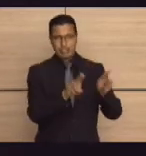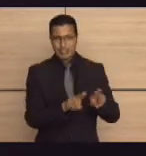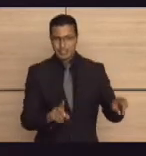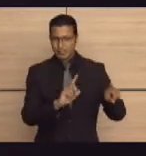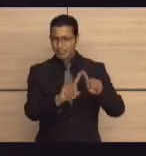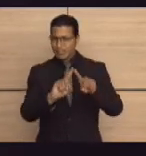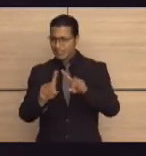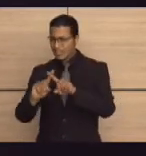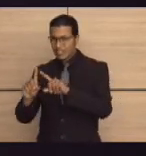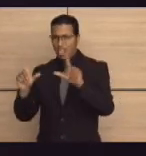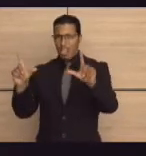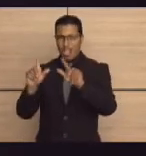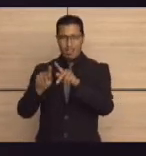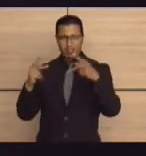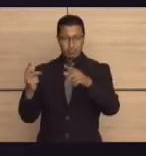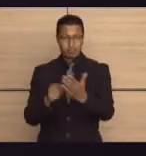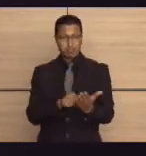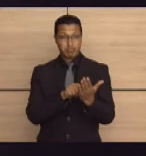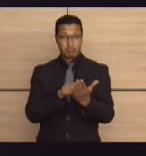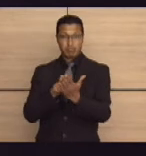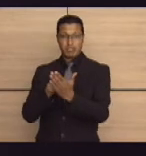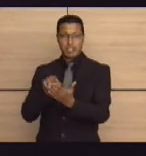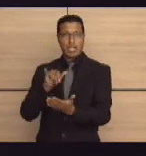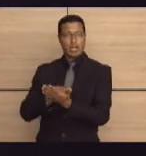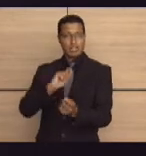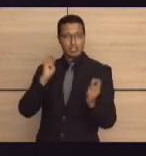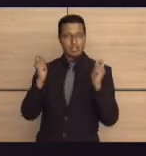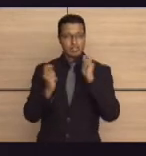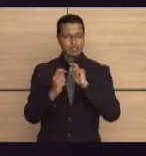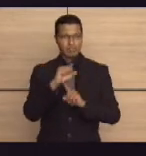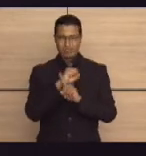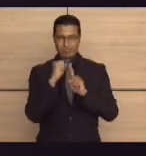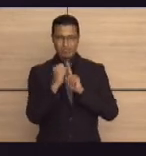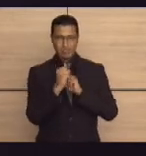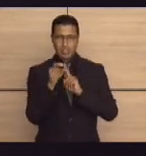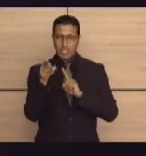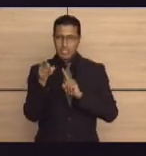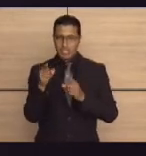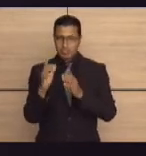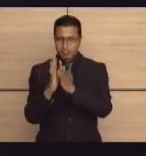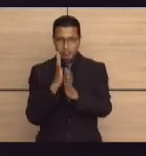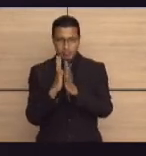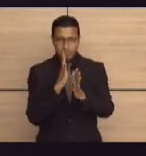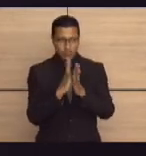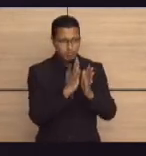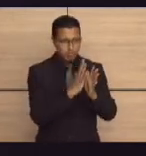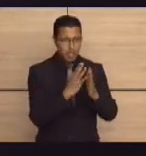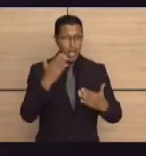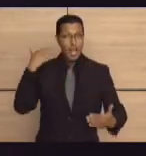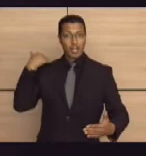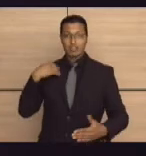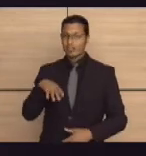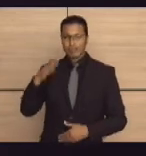medios de comunicación han transformado nuestra sociedad y nos han dado acceso a una cantidad de información que antes no estaba